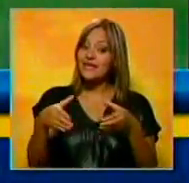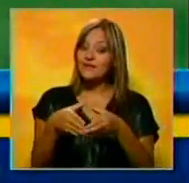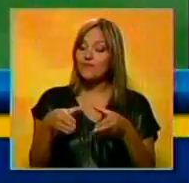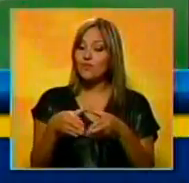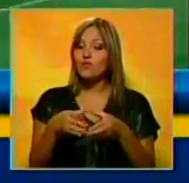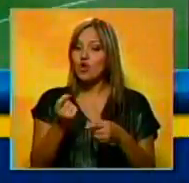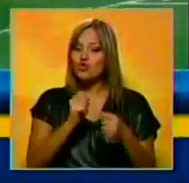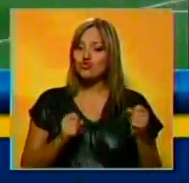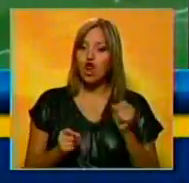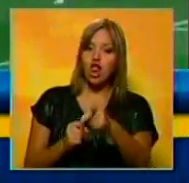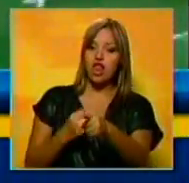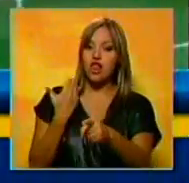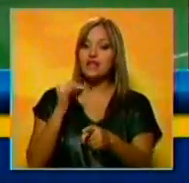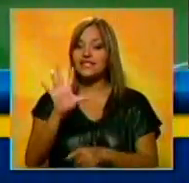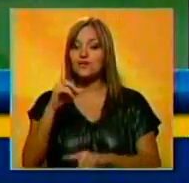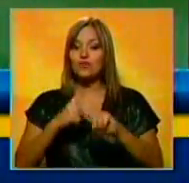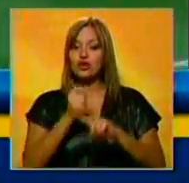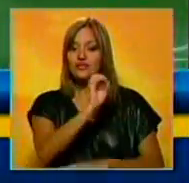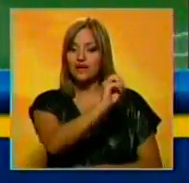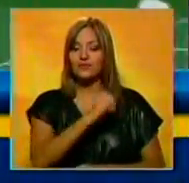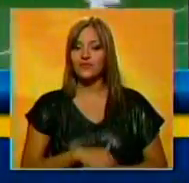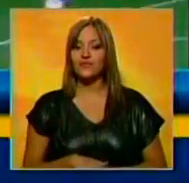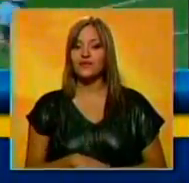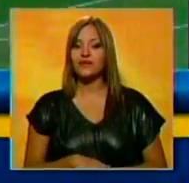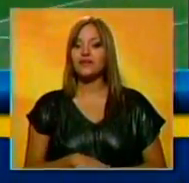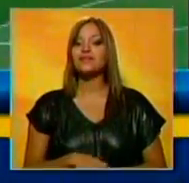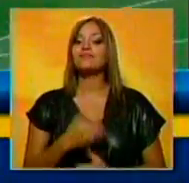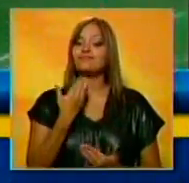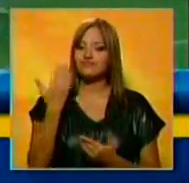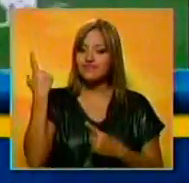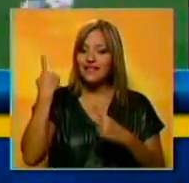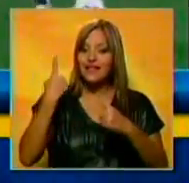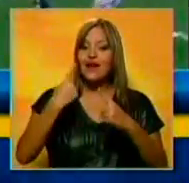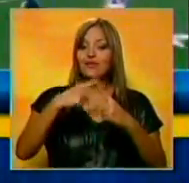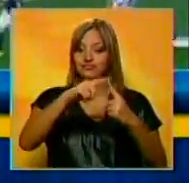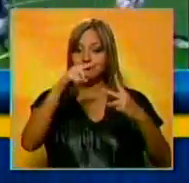goleara al Valencia 5-0. Gonzalo Higuaín, Cristiano Ronaldo y Ángel Di María.